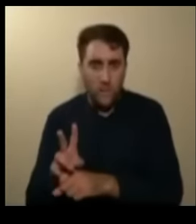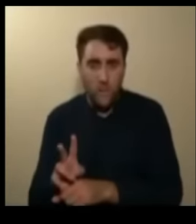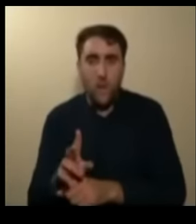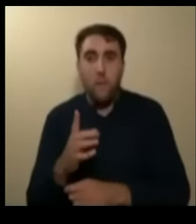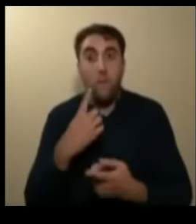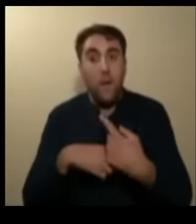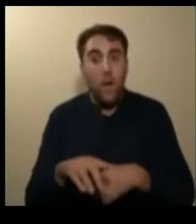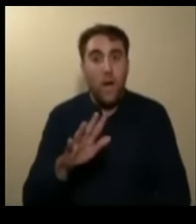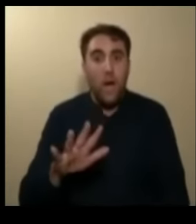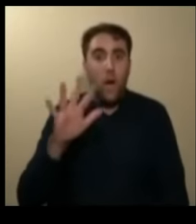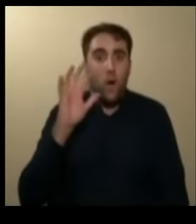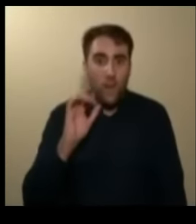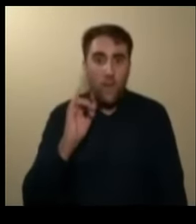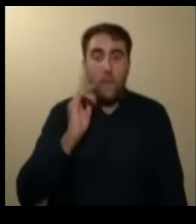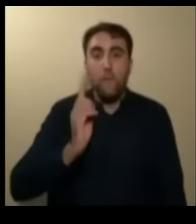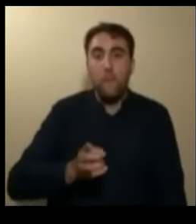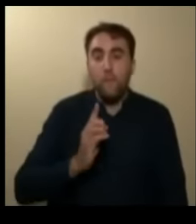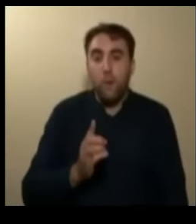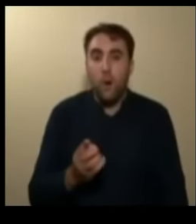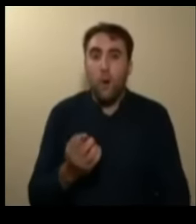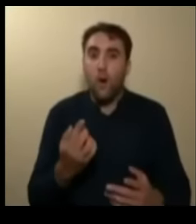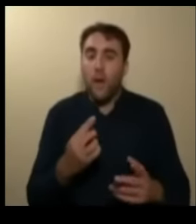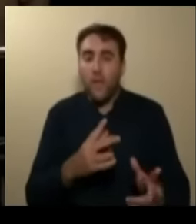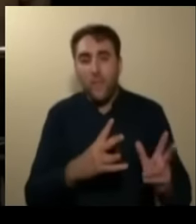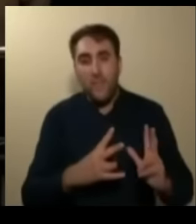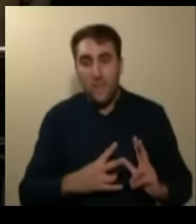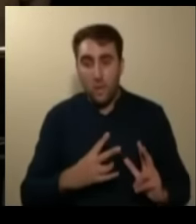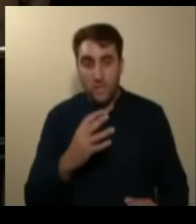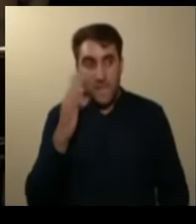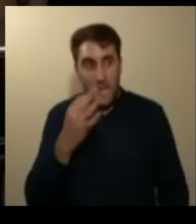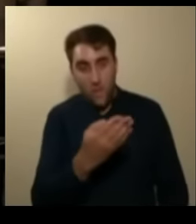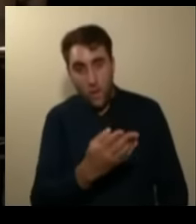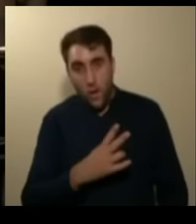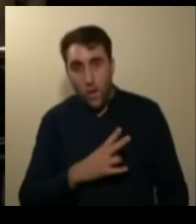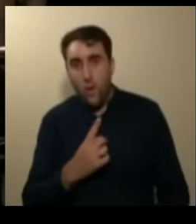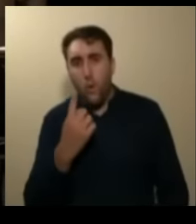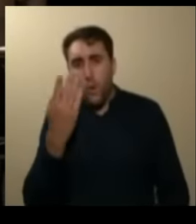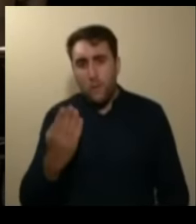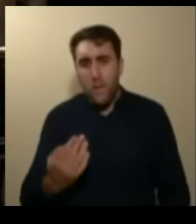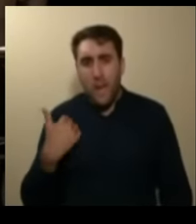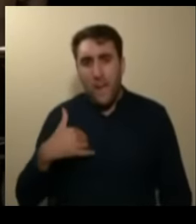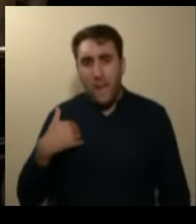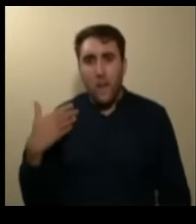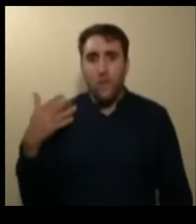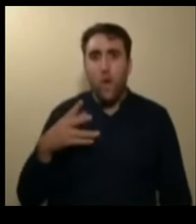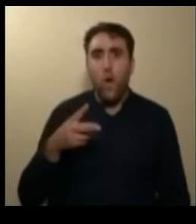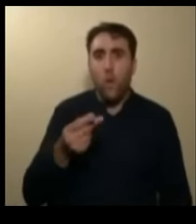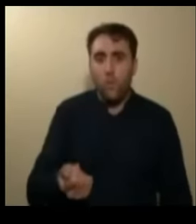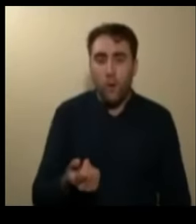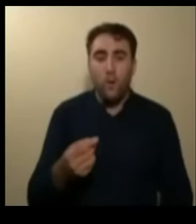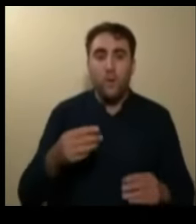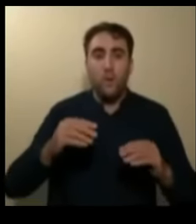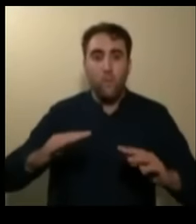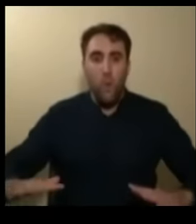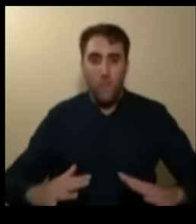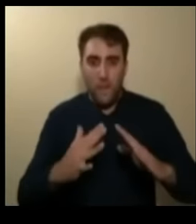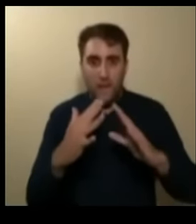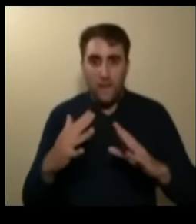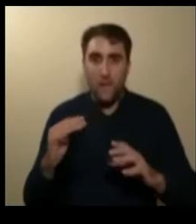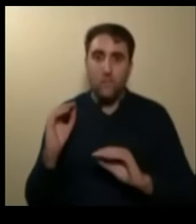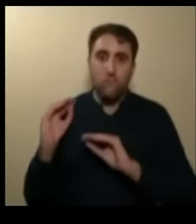vamos a recordar también que durante esos controles a los que hablaba el senador Vergara, vino un argentino, se compró medio cerro en Maldonado,